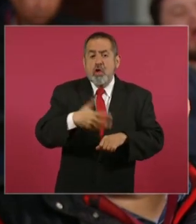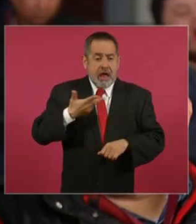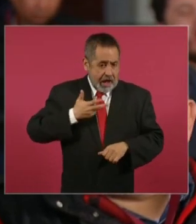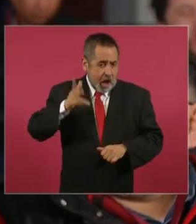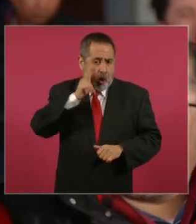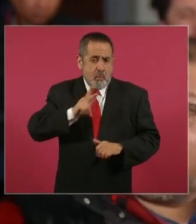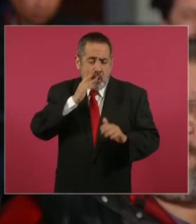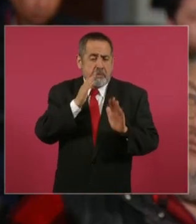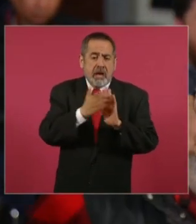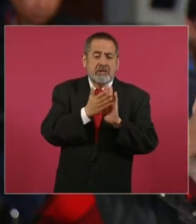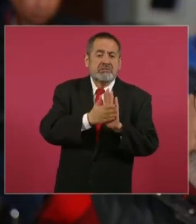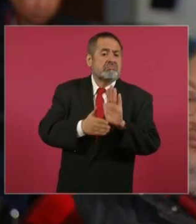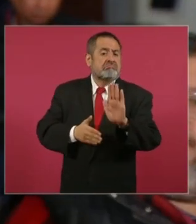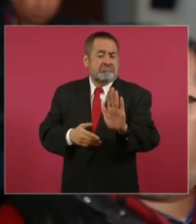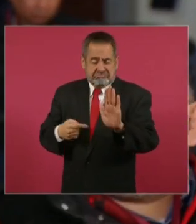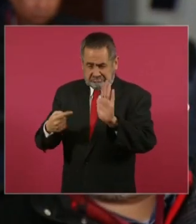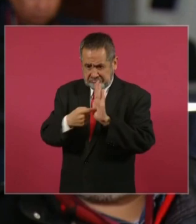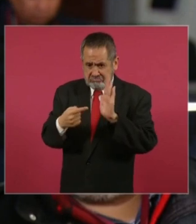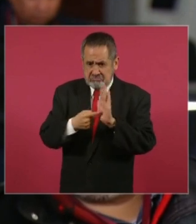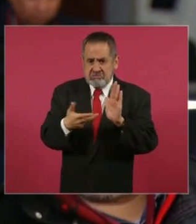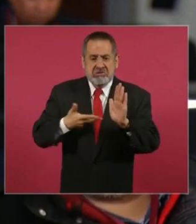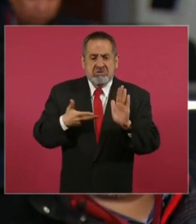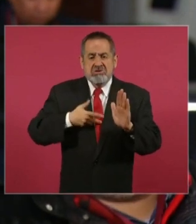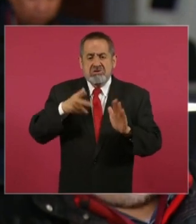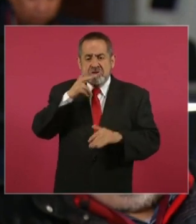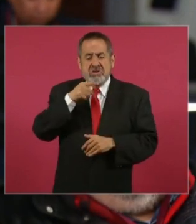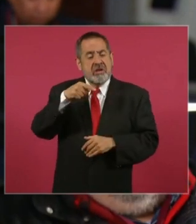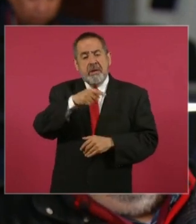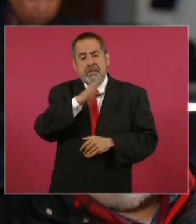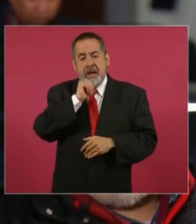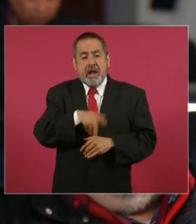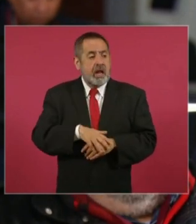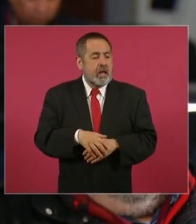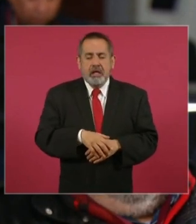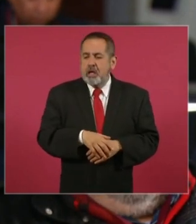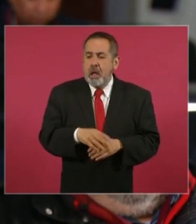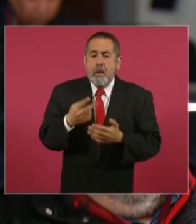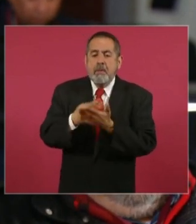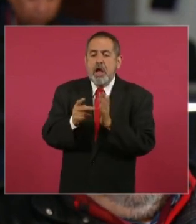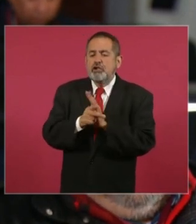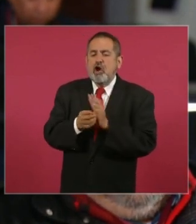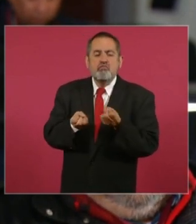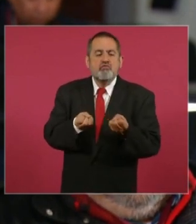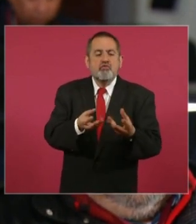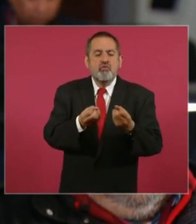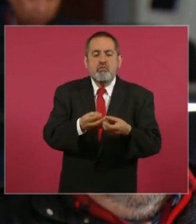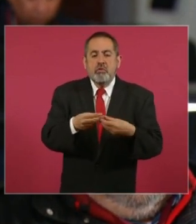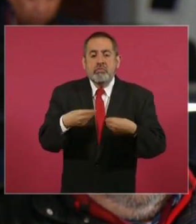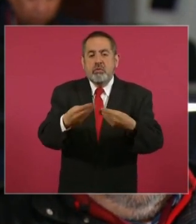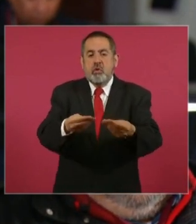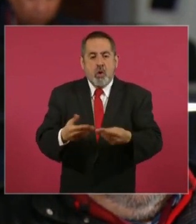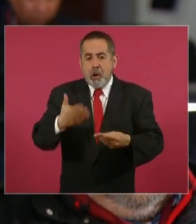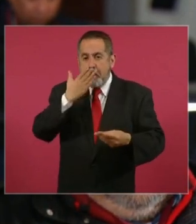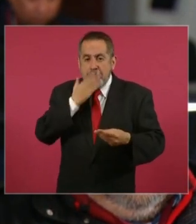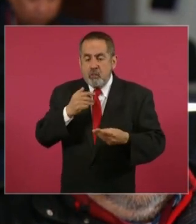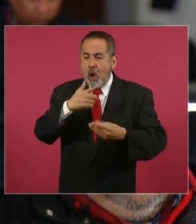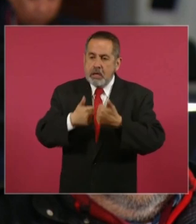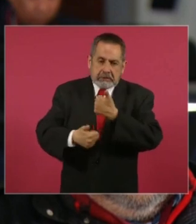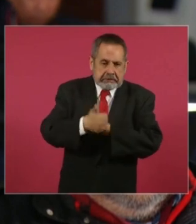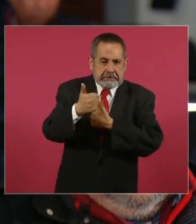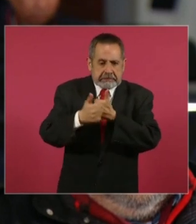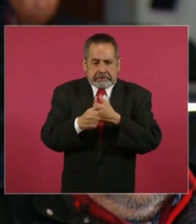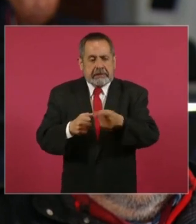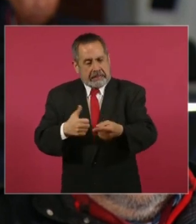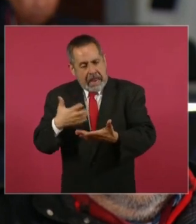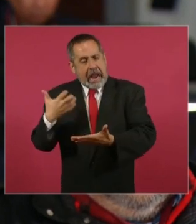de algunos estados que obsequiaron estas plazas, insisto, sin ningún tipo de concurso,